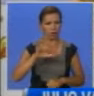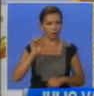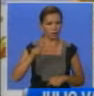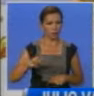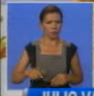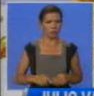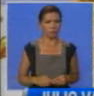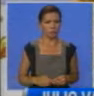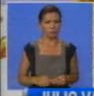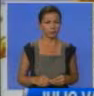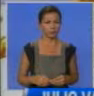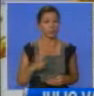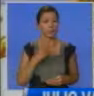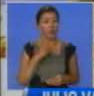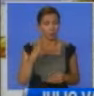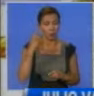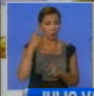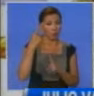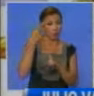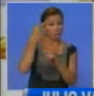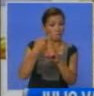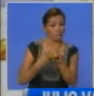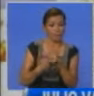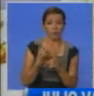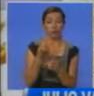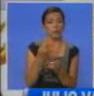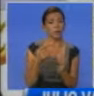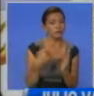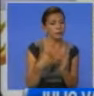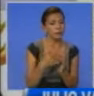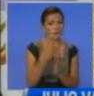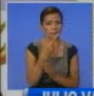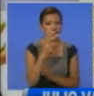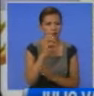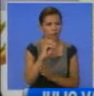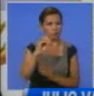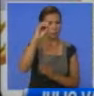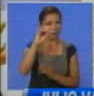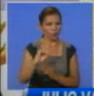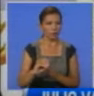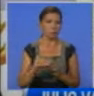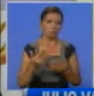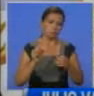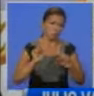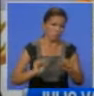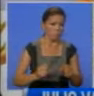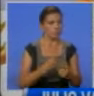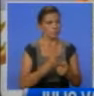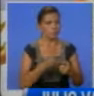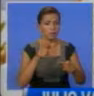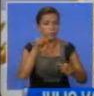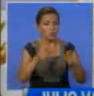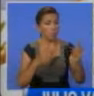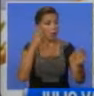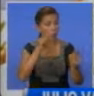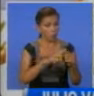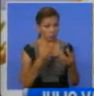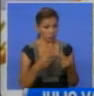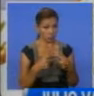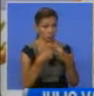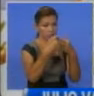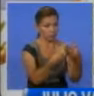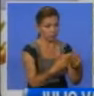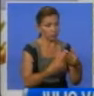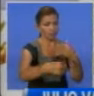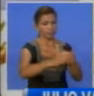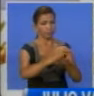20% mensual. Los cobros se los hacen a diario o semanales conforme pactan, pero nunca va a encontrar